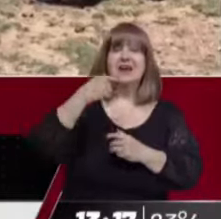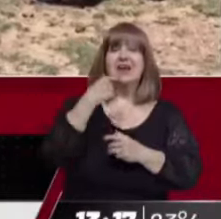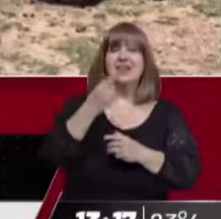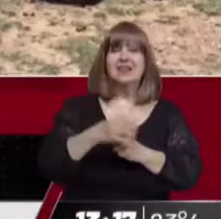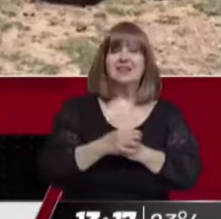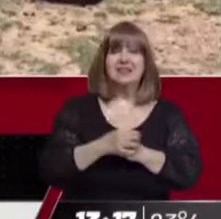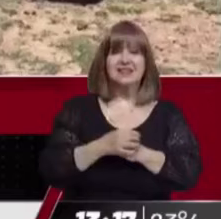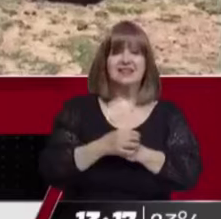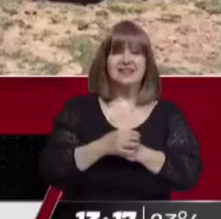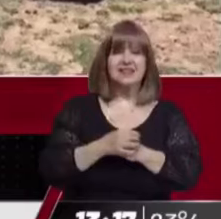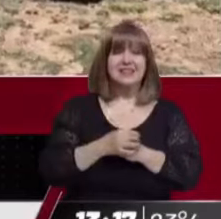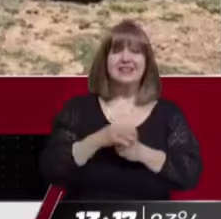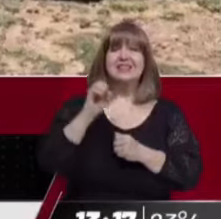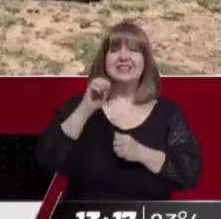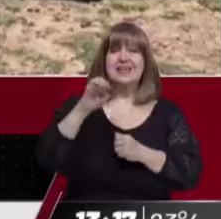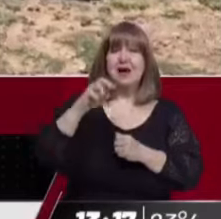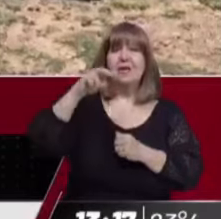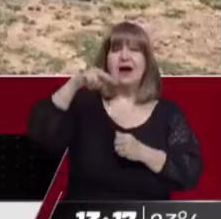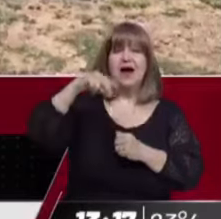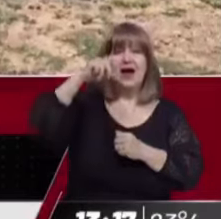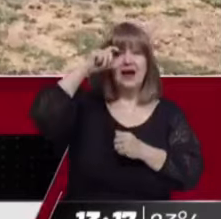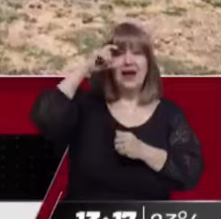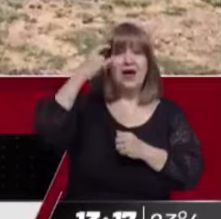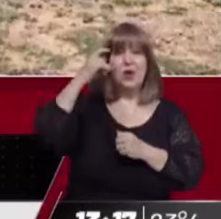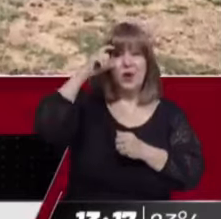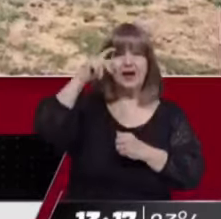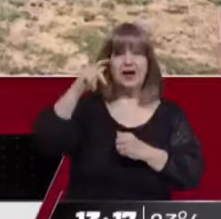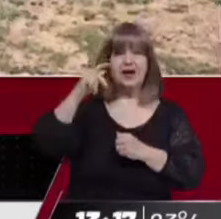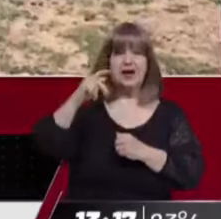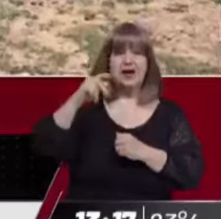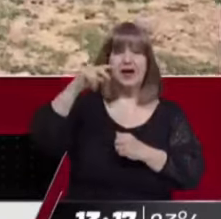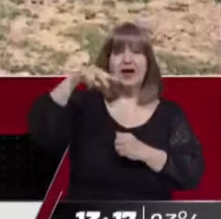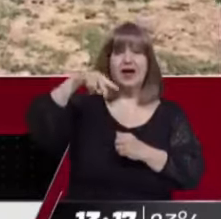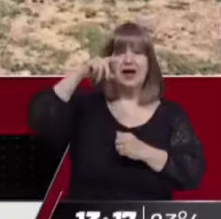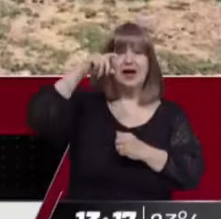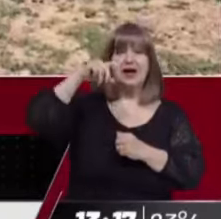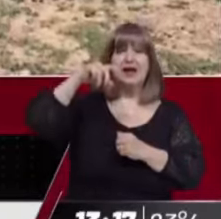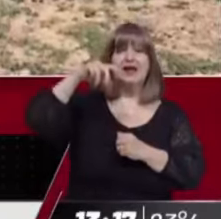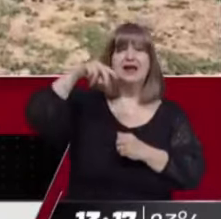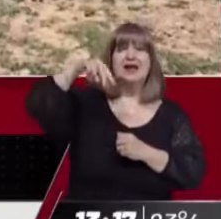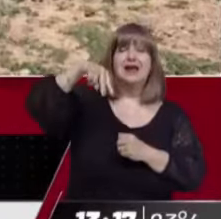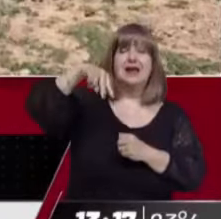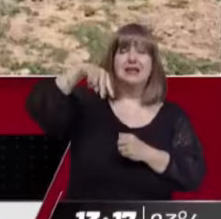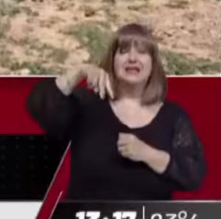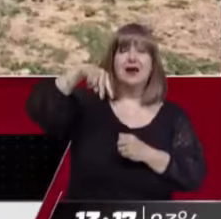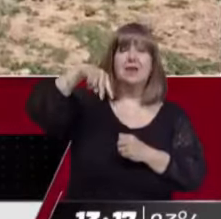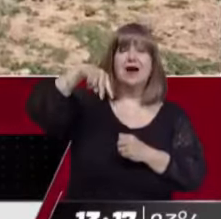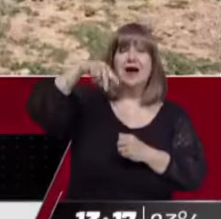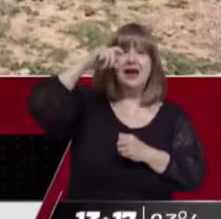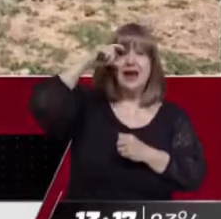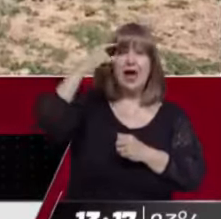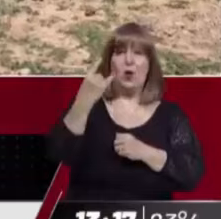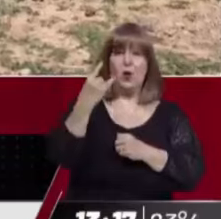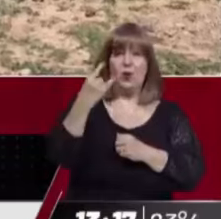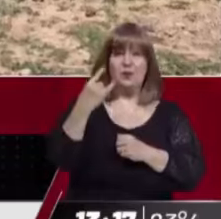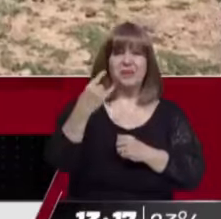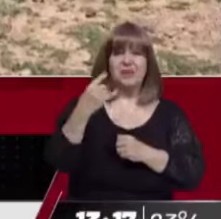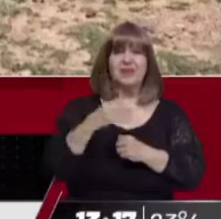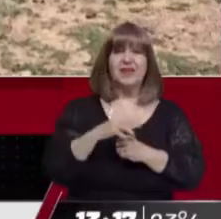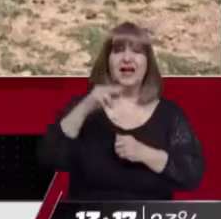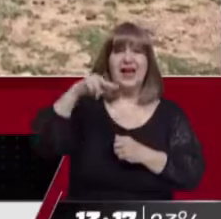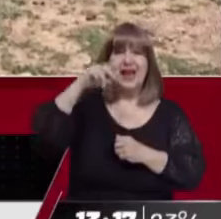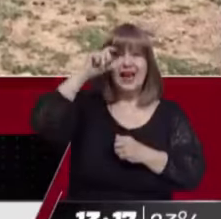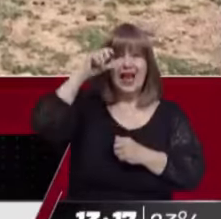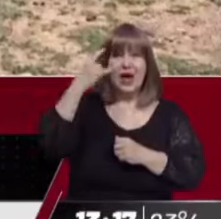¿Se llama así? Sí, Nehuec se llama, mira, ahí te digo, se llama Nehuec. Qué bonita. No, Neuquetec. Neuquetec, ¿sabes qué